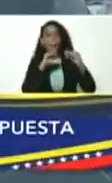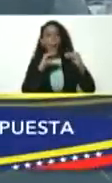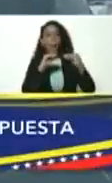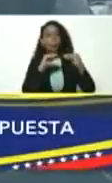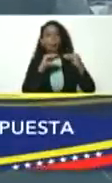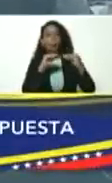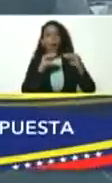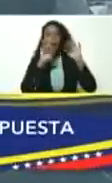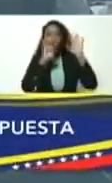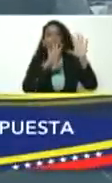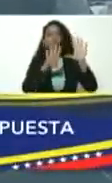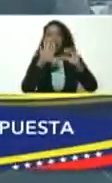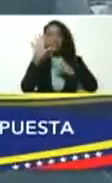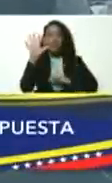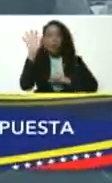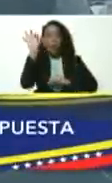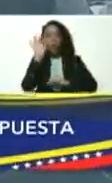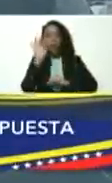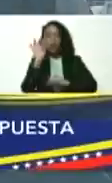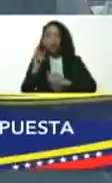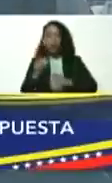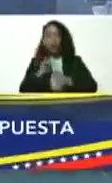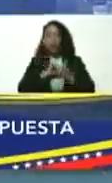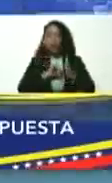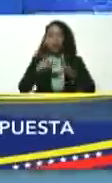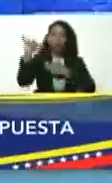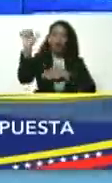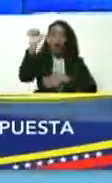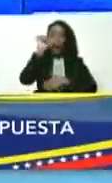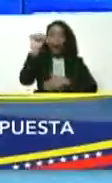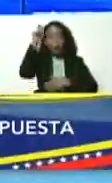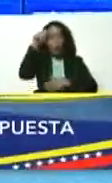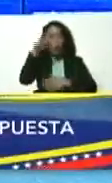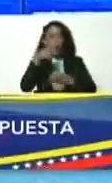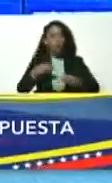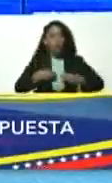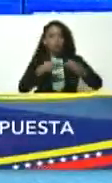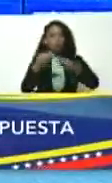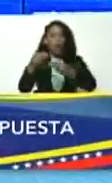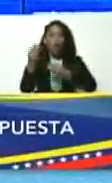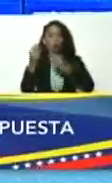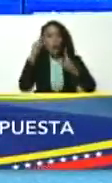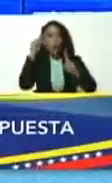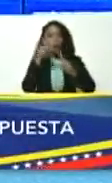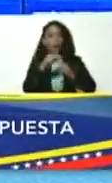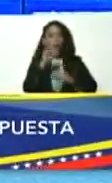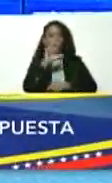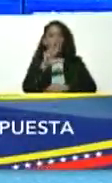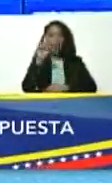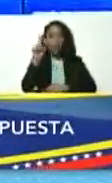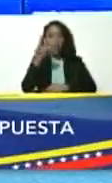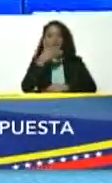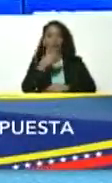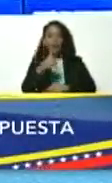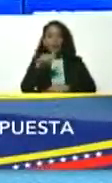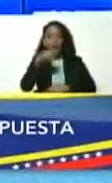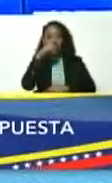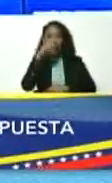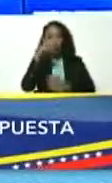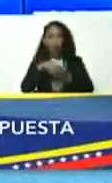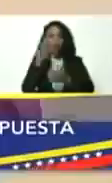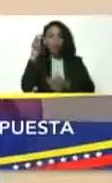95 por ciento del suministro de agua para el pueblo como meta del 31 de diciembre de este año 2022